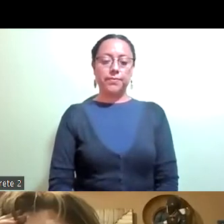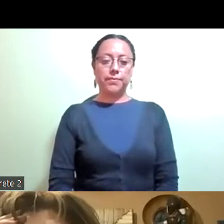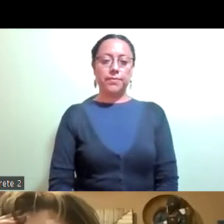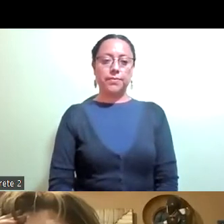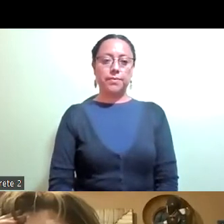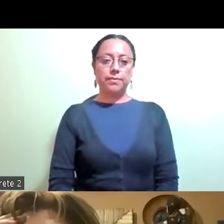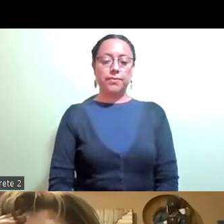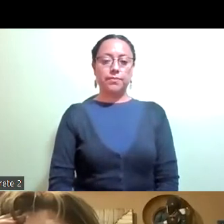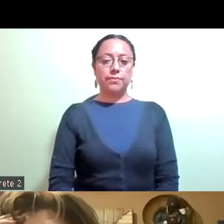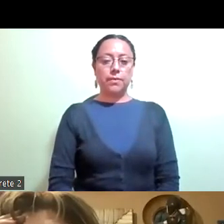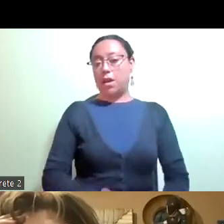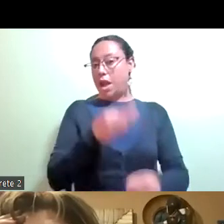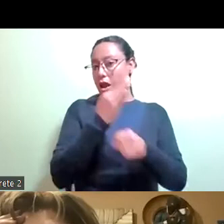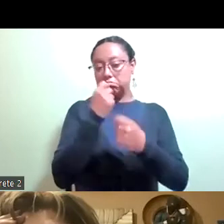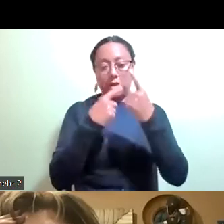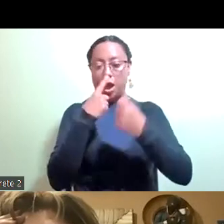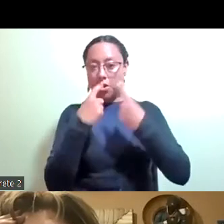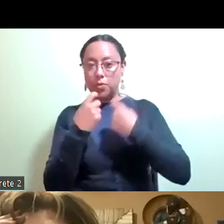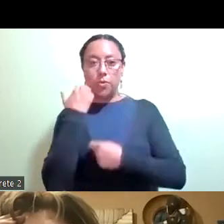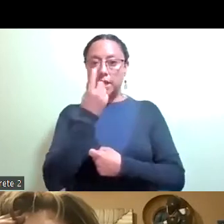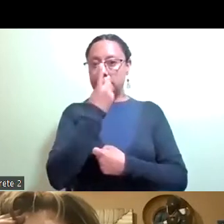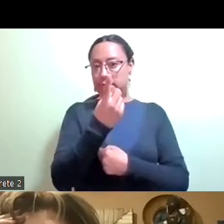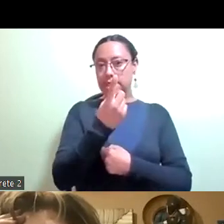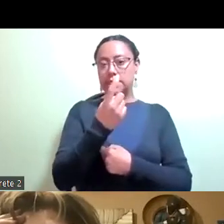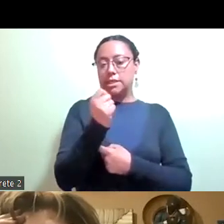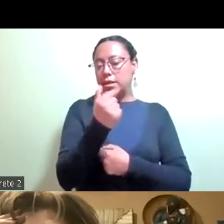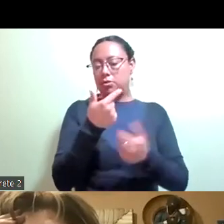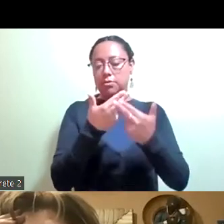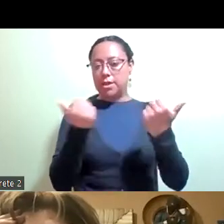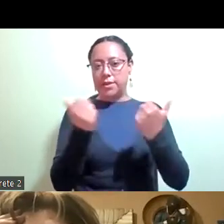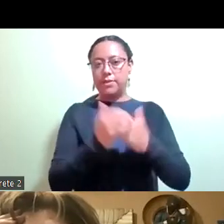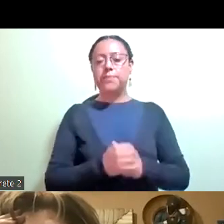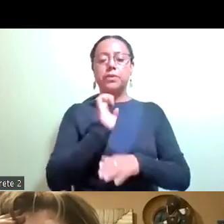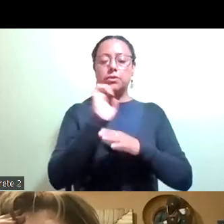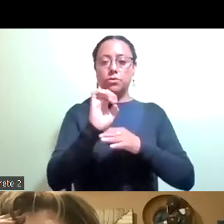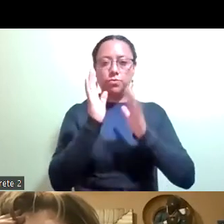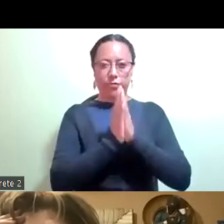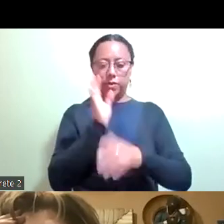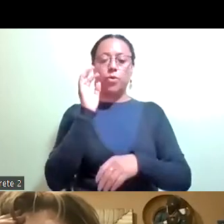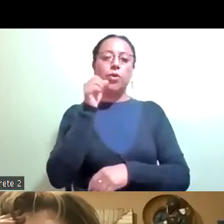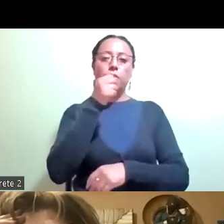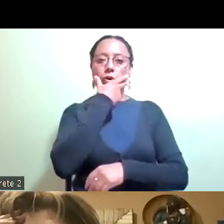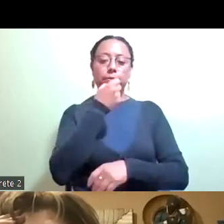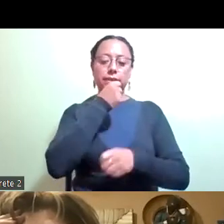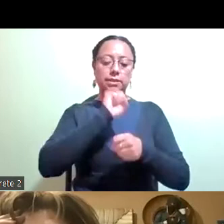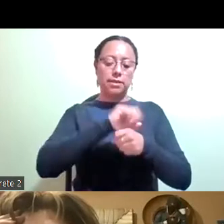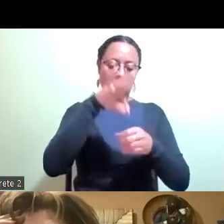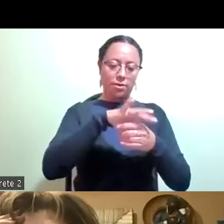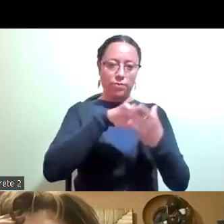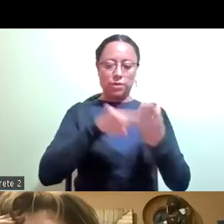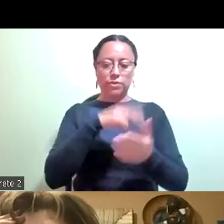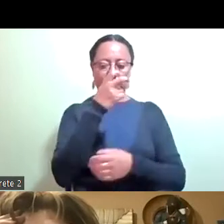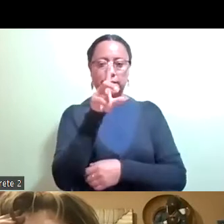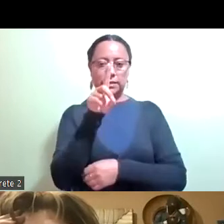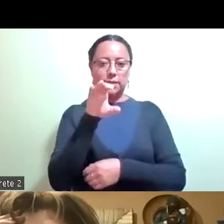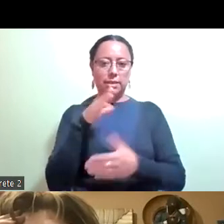Toda vez que no existen oradores en contra ni a favor, le solicito al secretario someter a votación el presente dictamen. Con